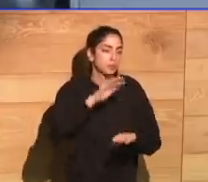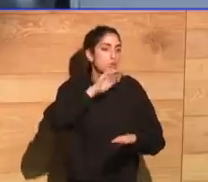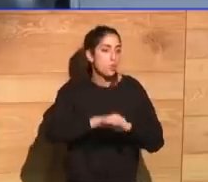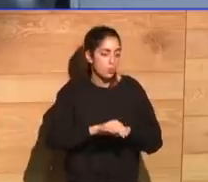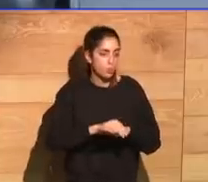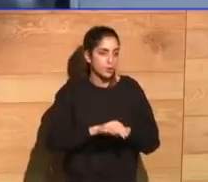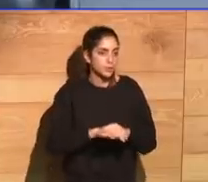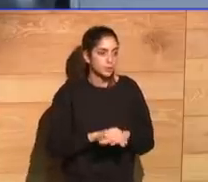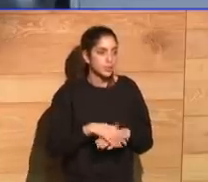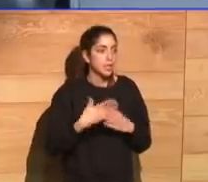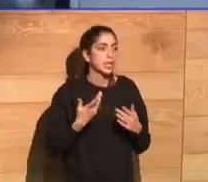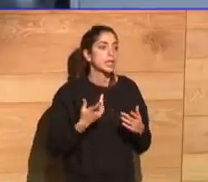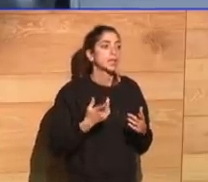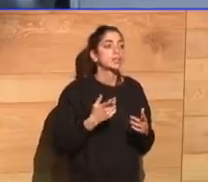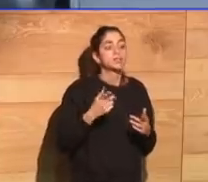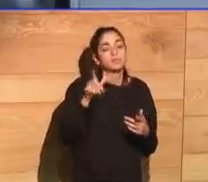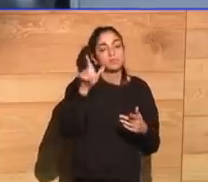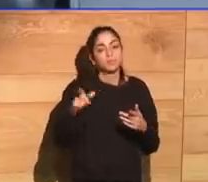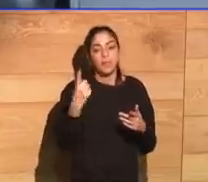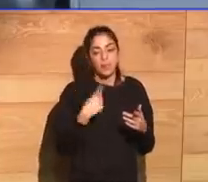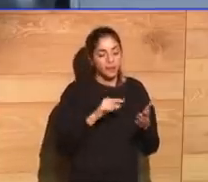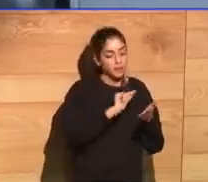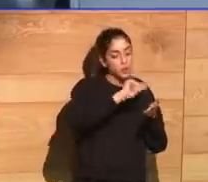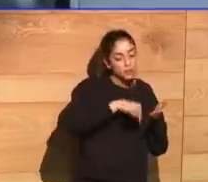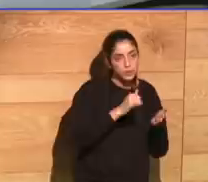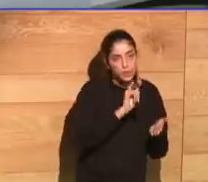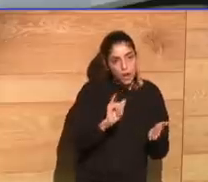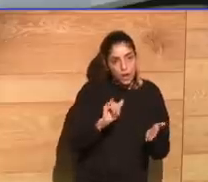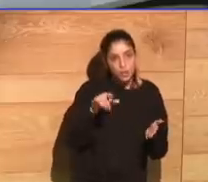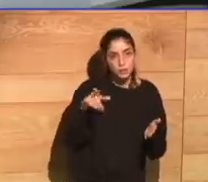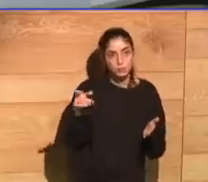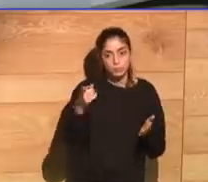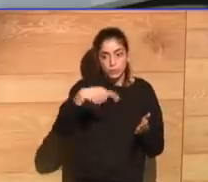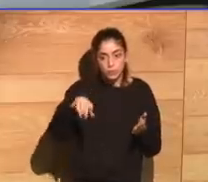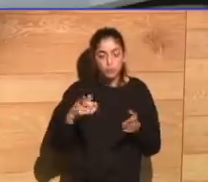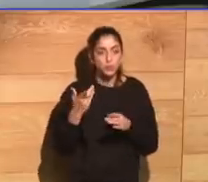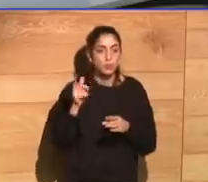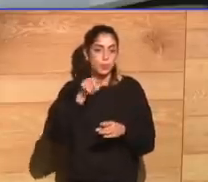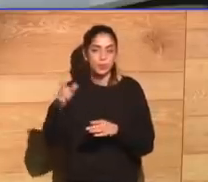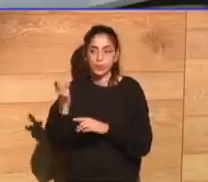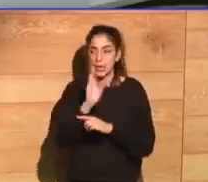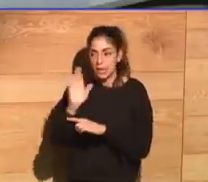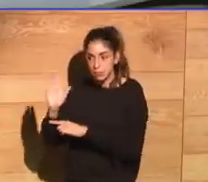un señor que dice, hay un contrato, tienes que cumplir. Claro. Eso es, y sus propios representantes, y si no, sus parejas, y ya